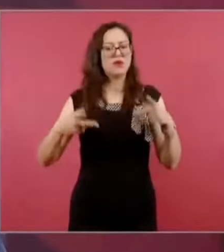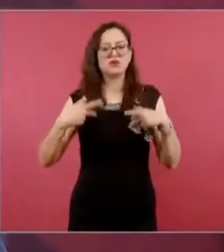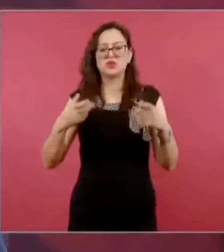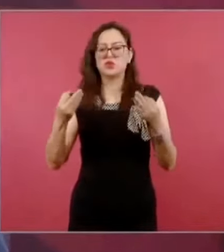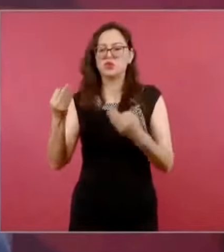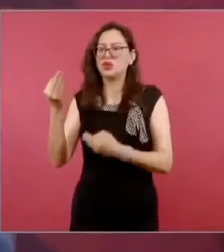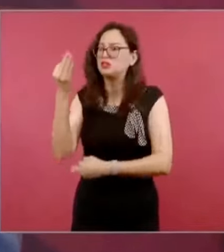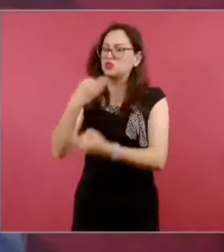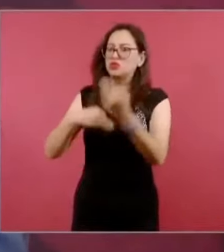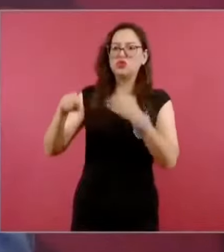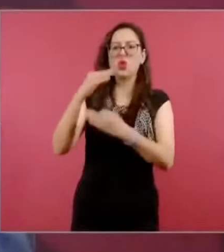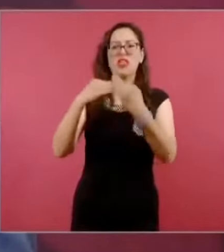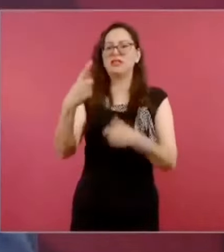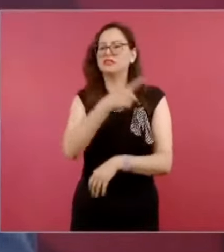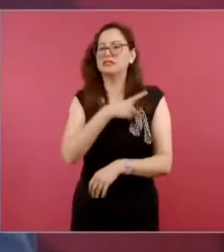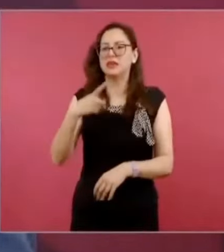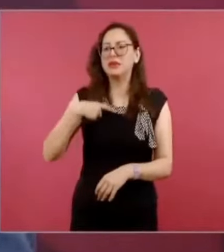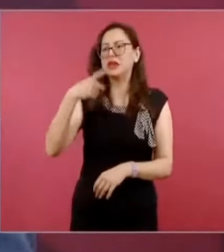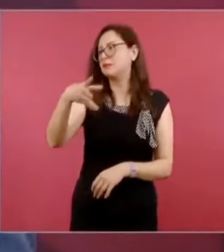Busquen ser auténticos.